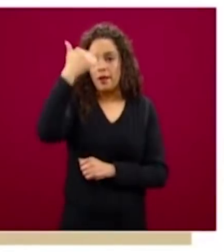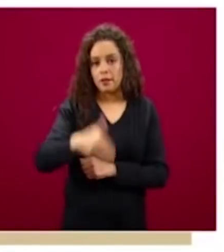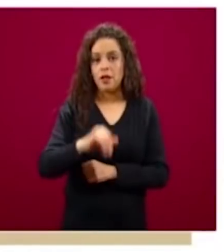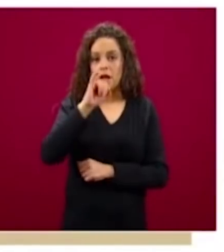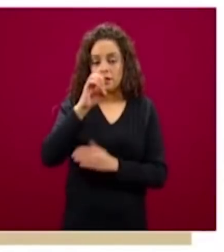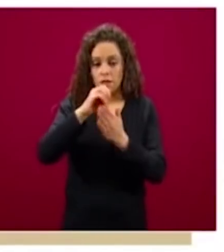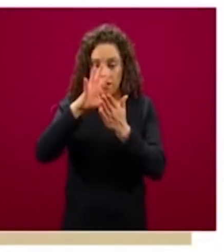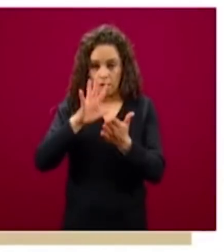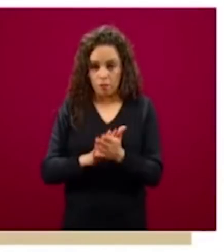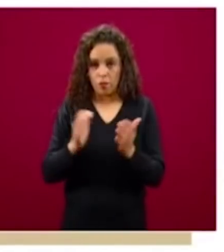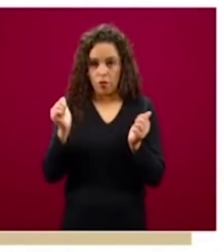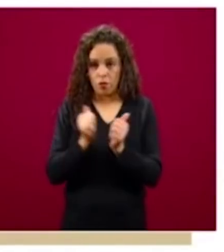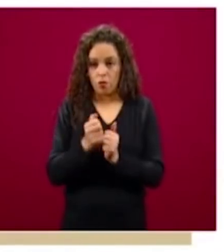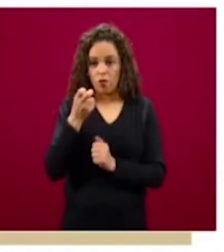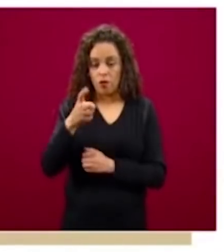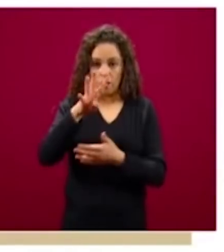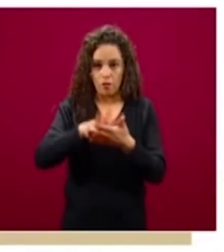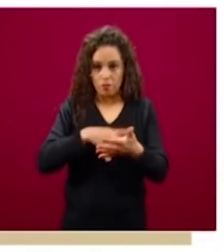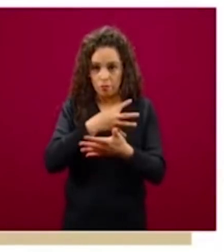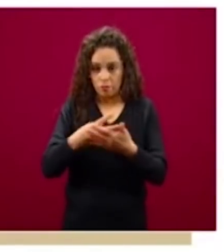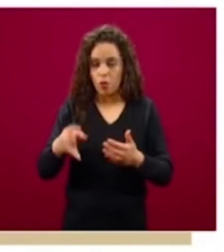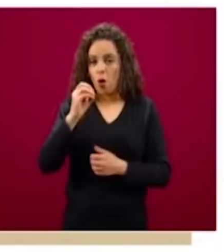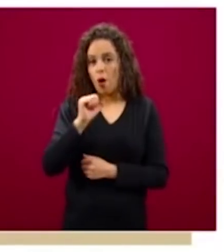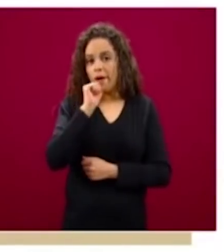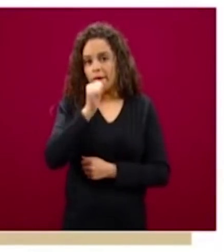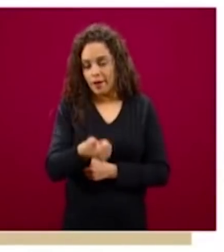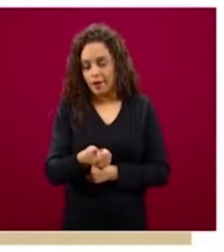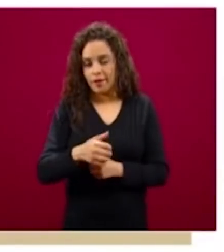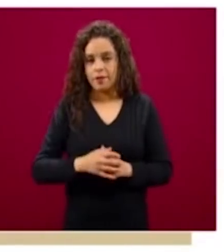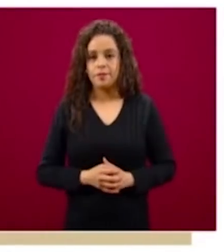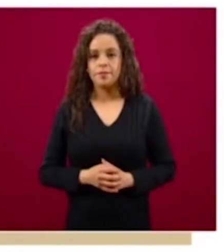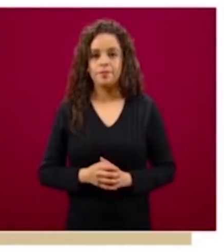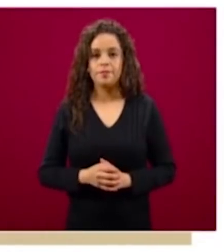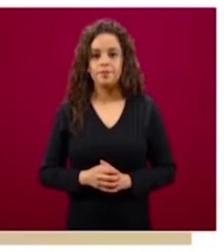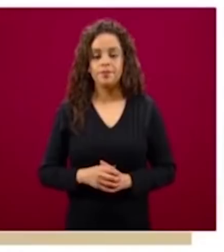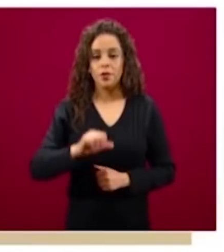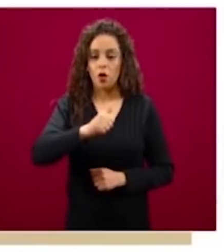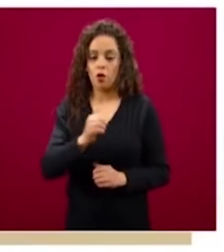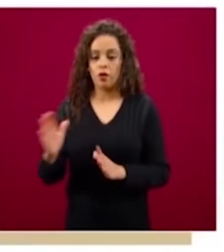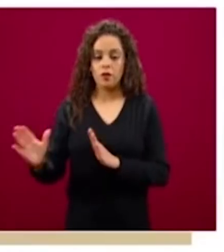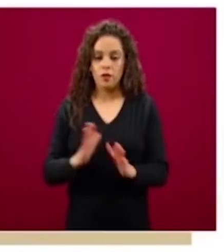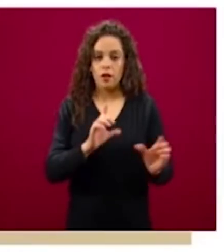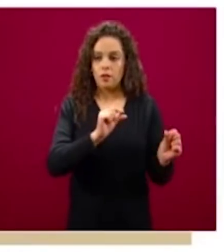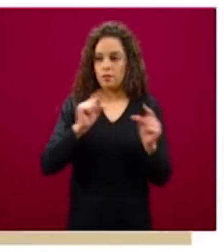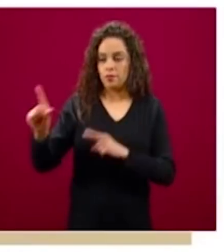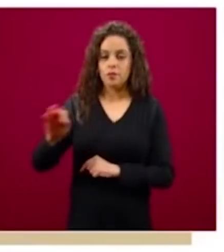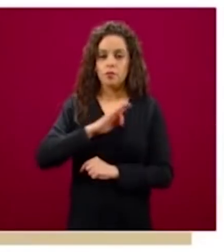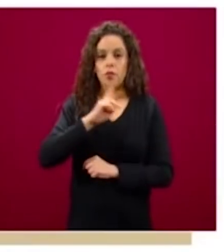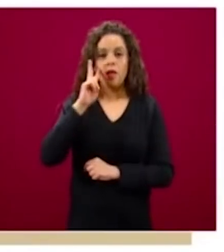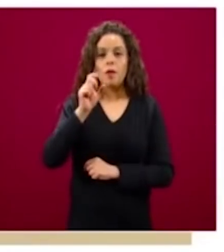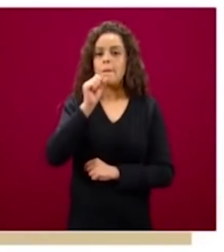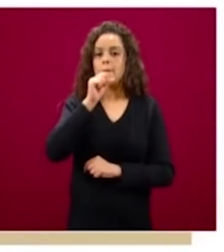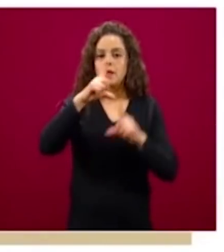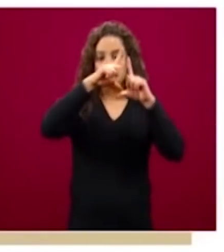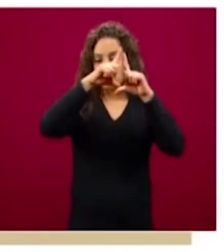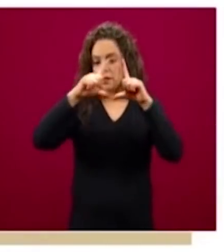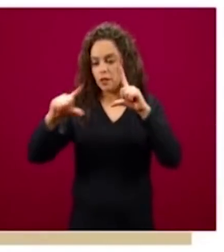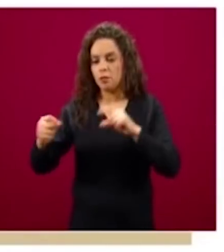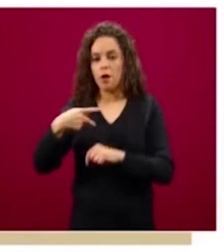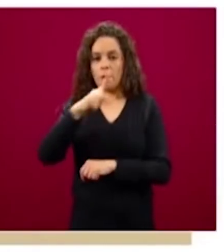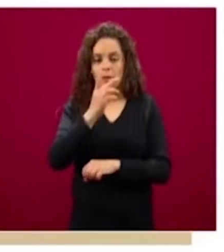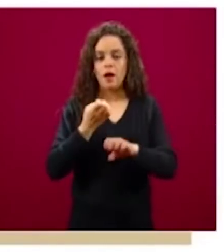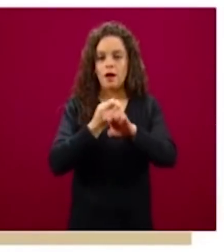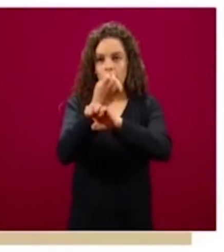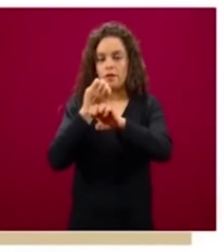la estadística oficial hasta el momento. En la siguiente diapositiva veremos esta distribución ahora por entidad federativa de